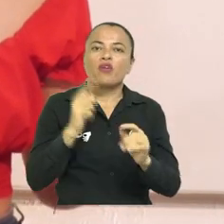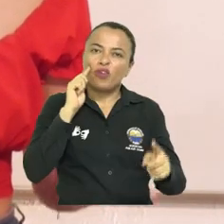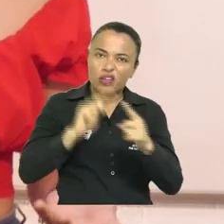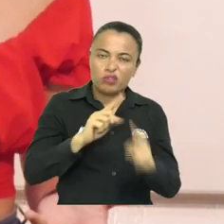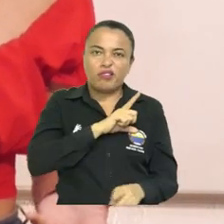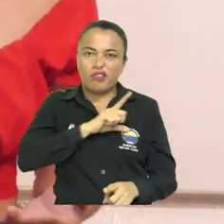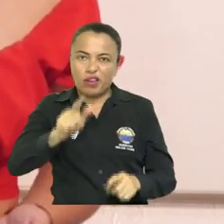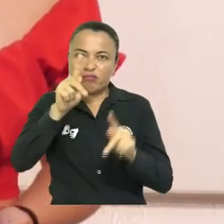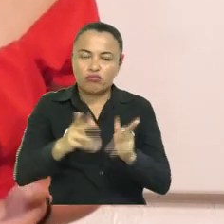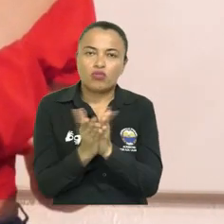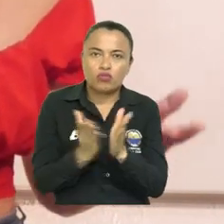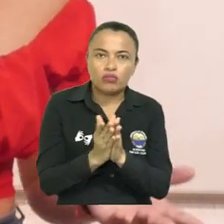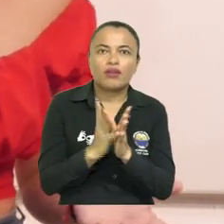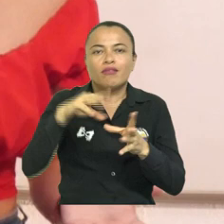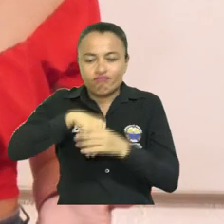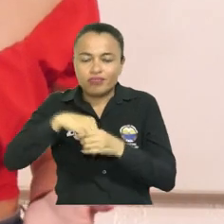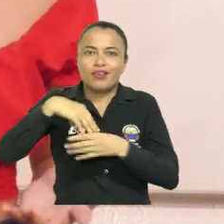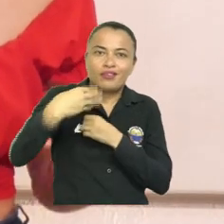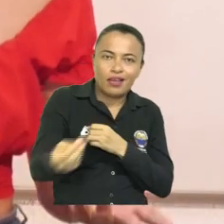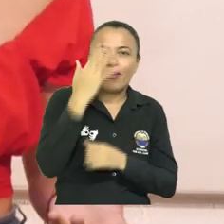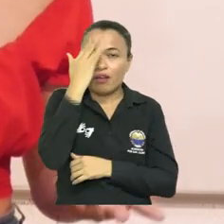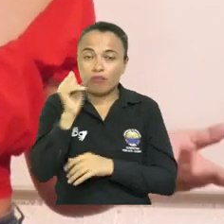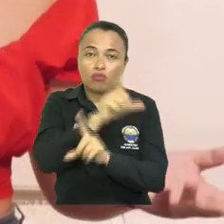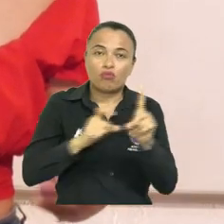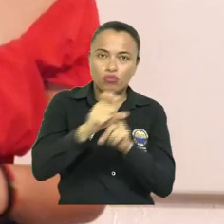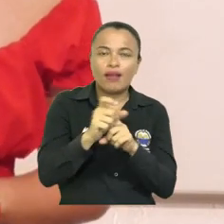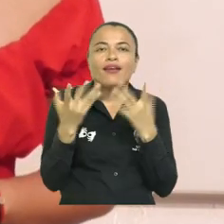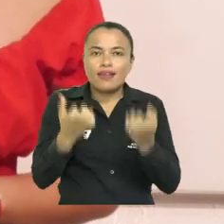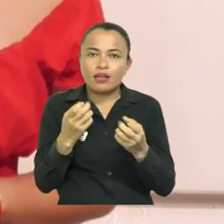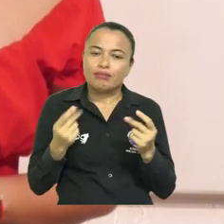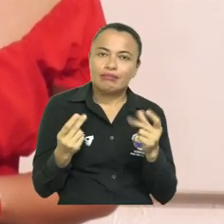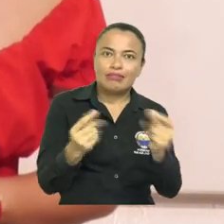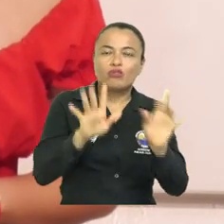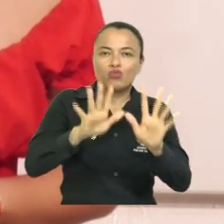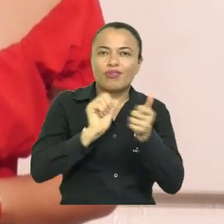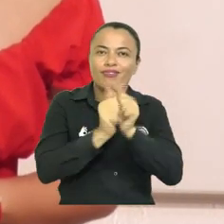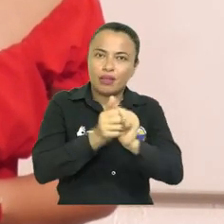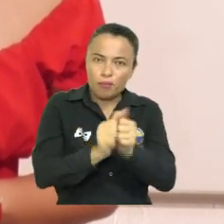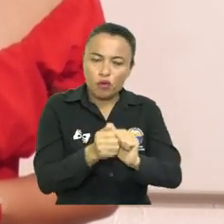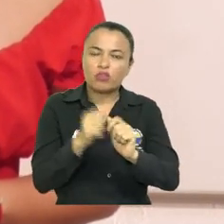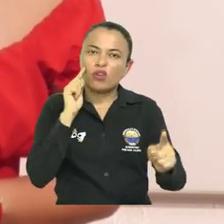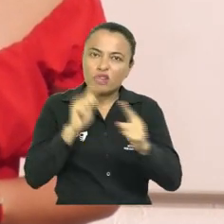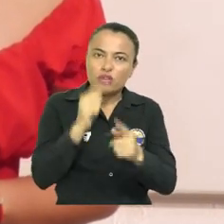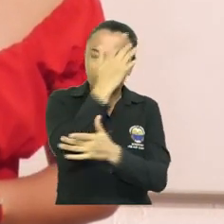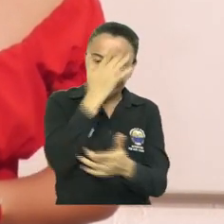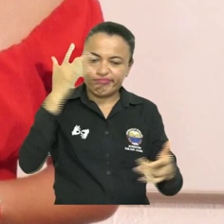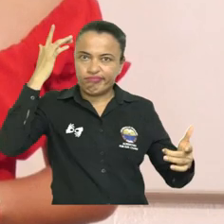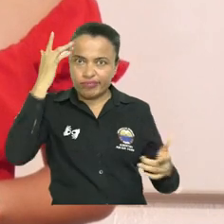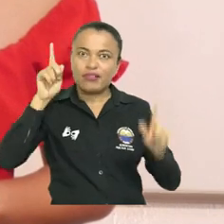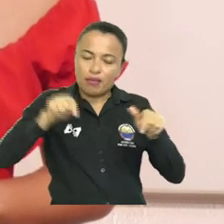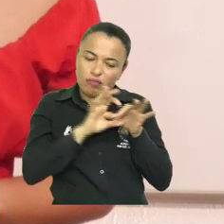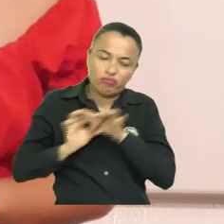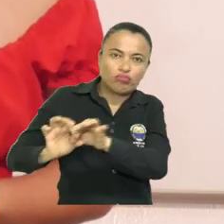liderazgo estudiantil dentro de la universidad, externo, interno, académico y cultural. Por eso queremos dinamizar el deporte dentro del programa, para fomentar la